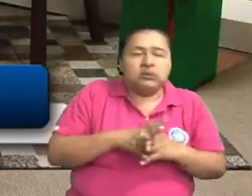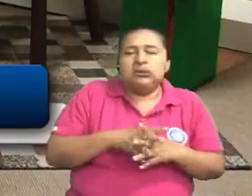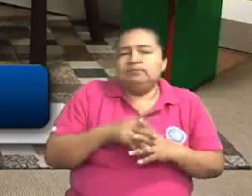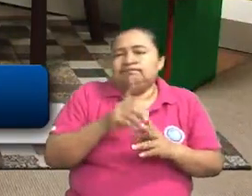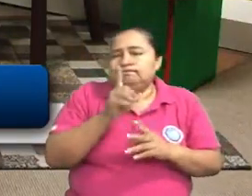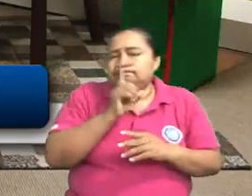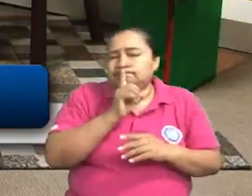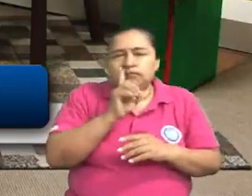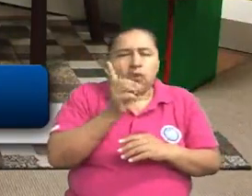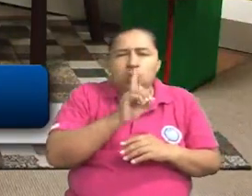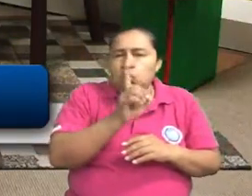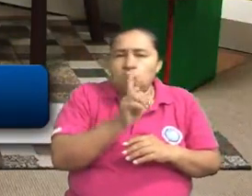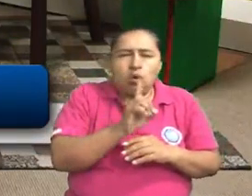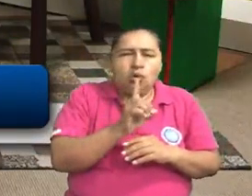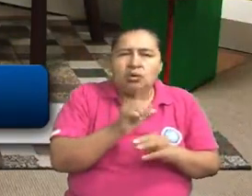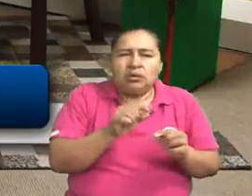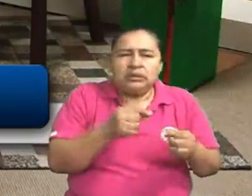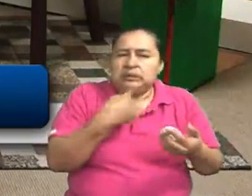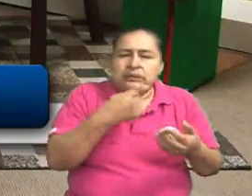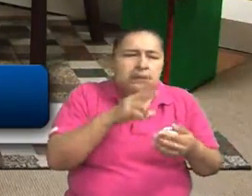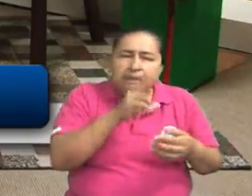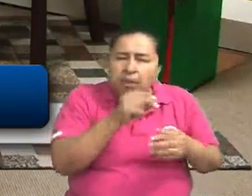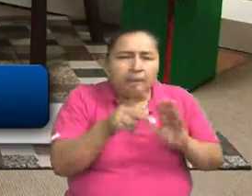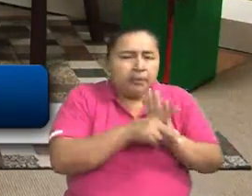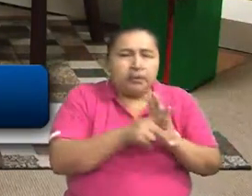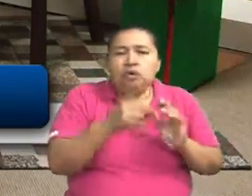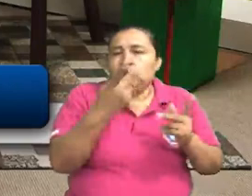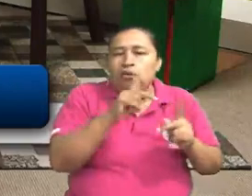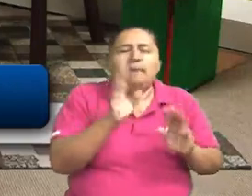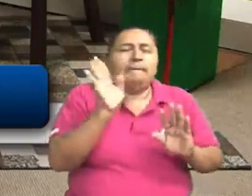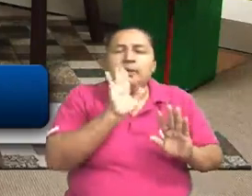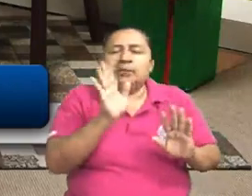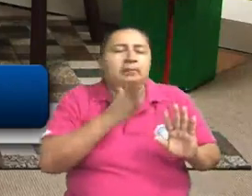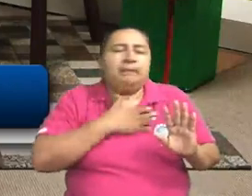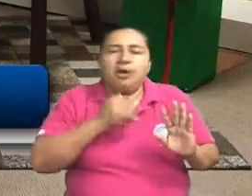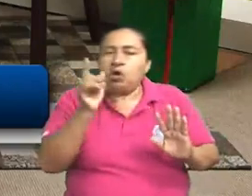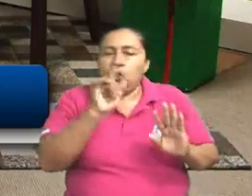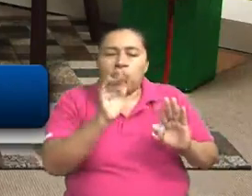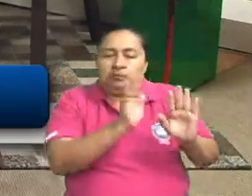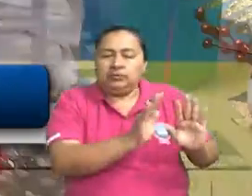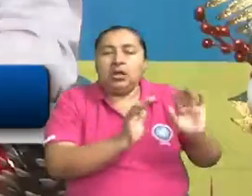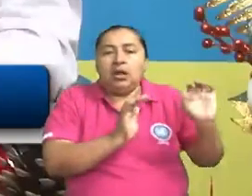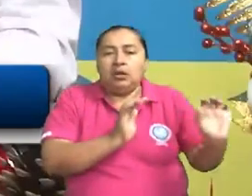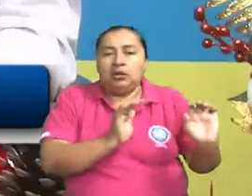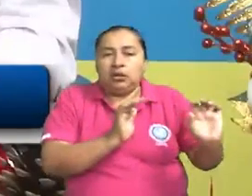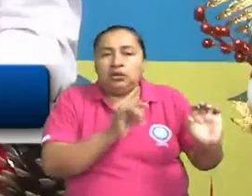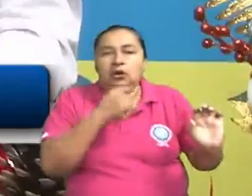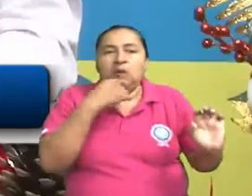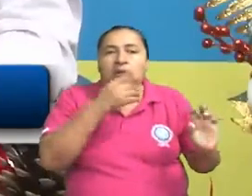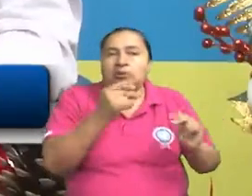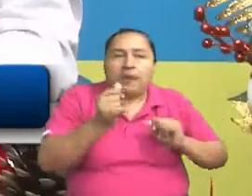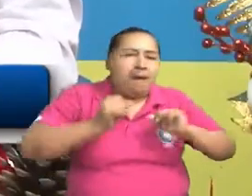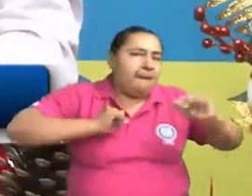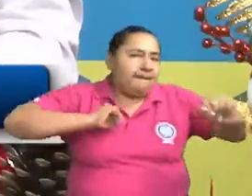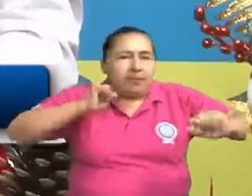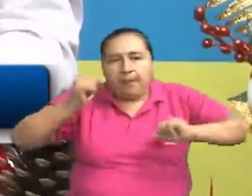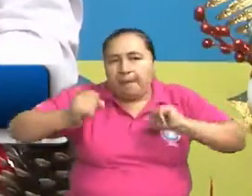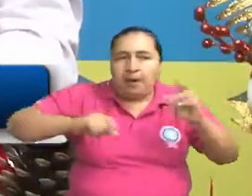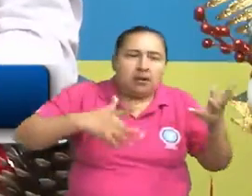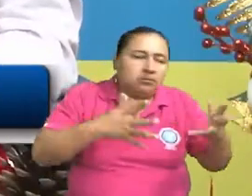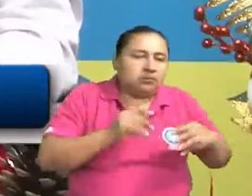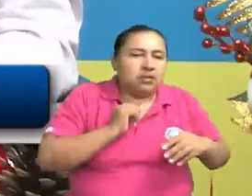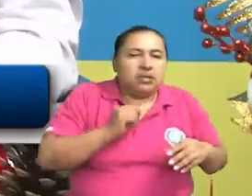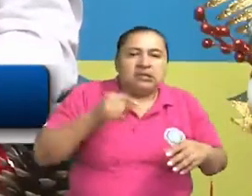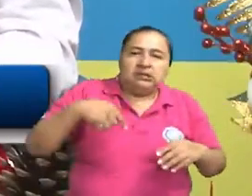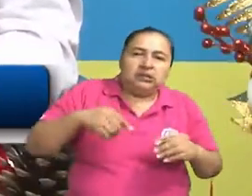No está contraindicada como tal, pero sí nos reservamos un poco porque pues los niños son un poquito más activos. No se van a quedar